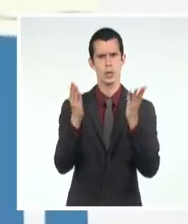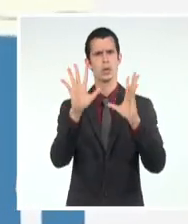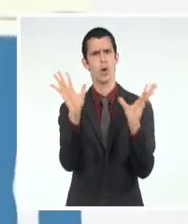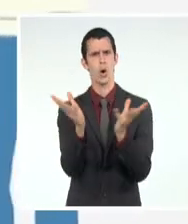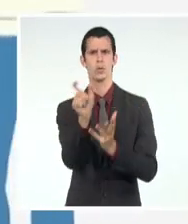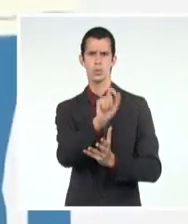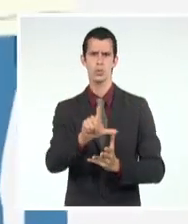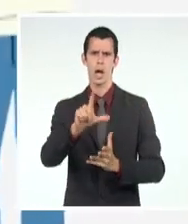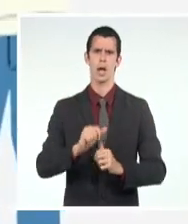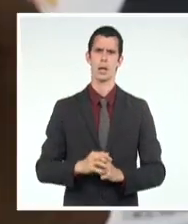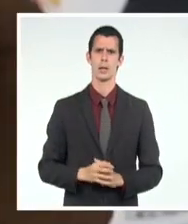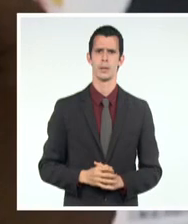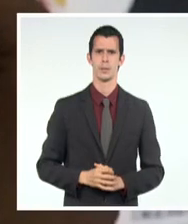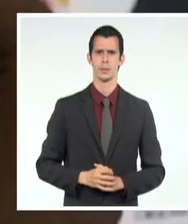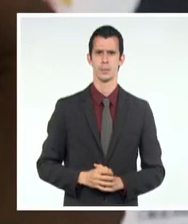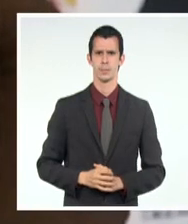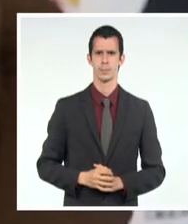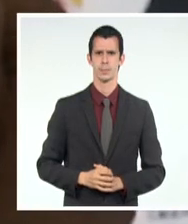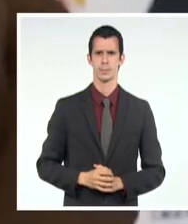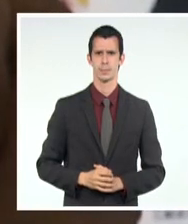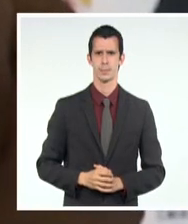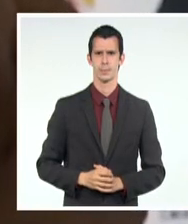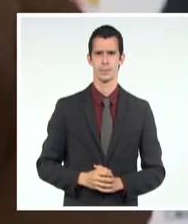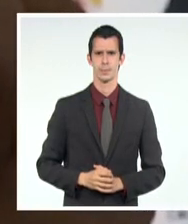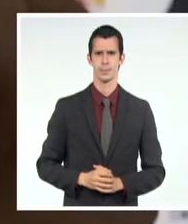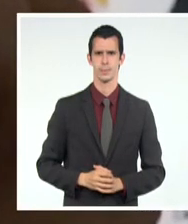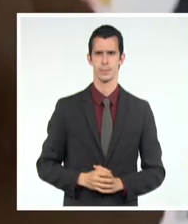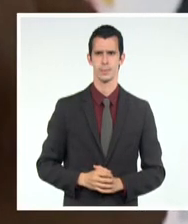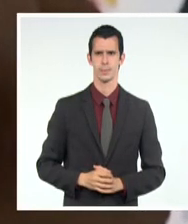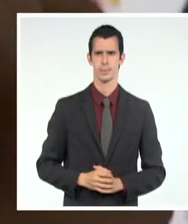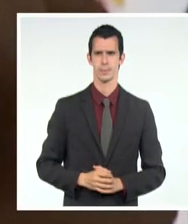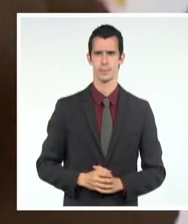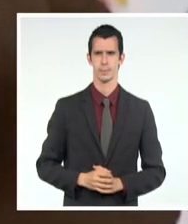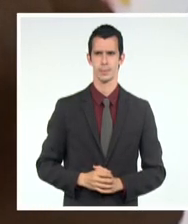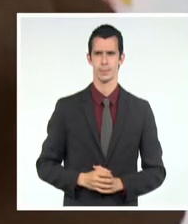internacionales. Yuselin Suárez Ogando, Sistema Informativo de la Televisión Cubana.